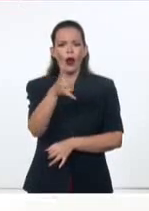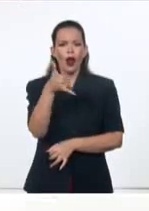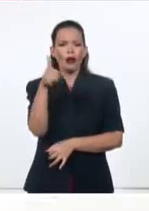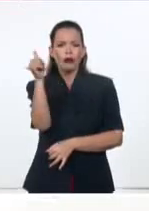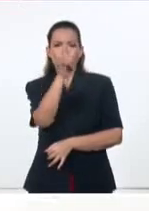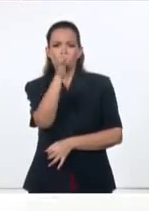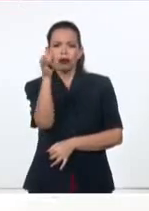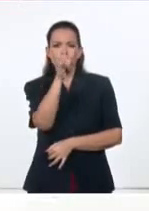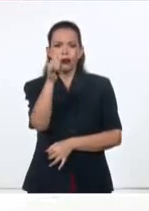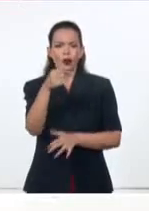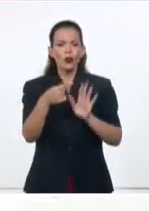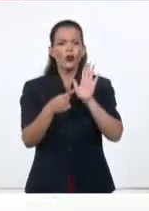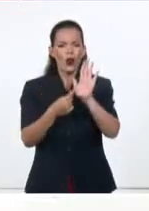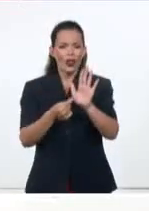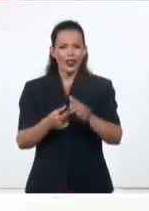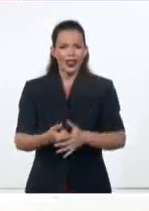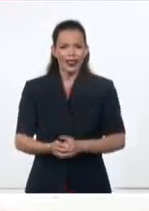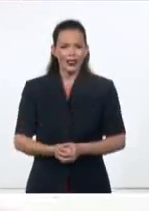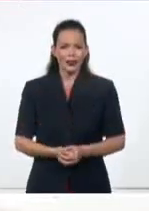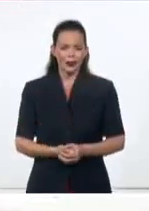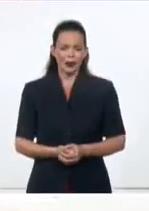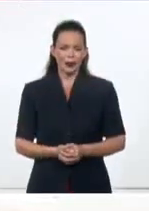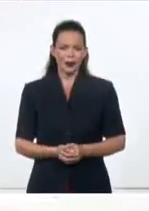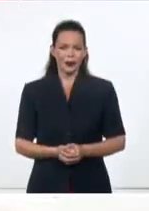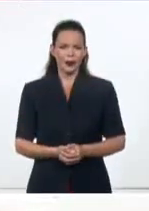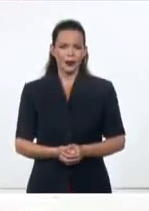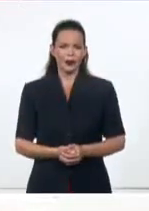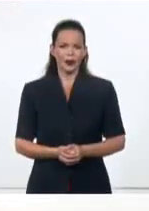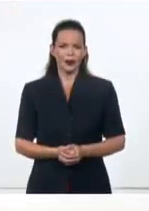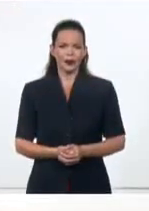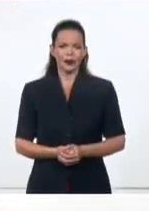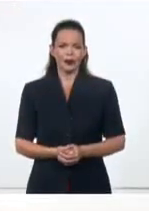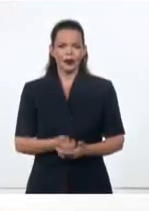de las llamas. Esa es la noticia que todos por acá esperamos.